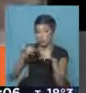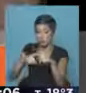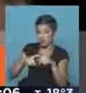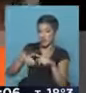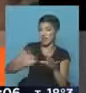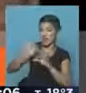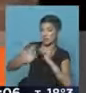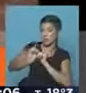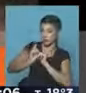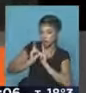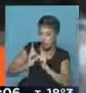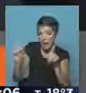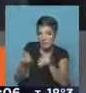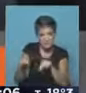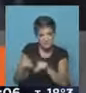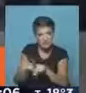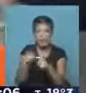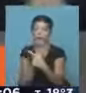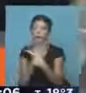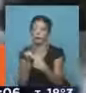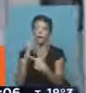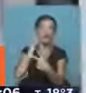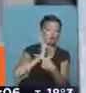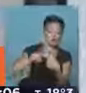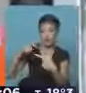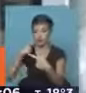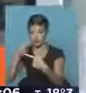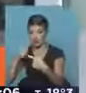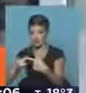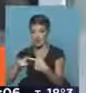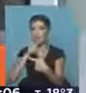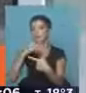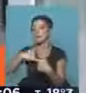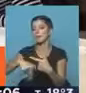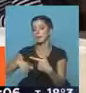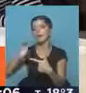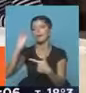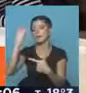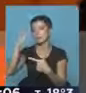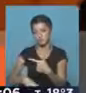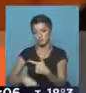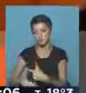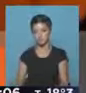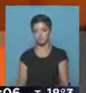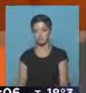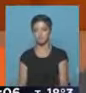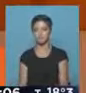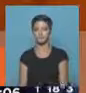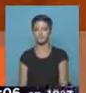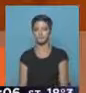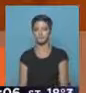gobernaron Francia en las últimas décadas, conservadores y socialistas, sufrirán una dura derrota.